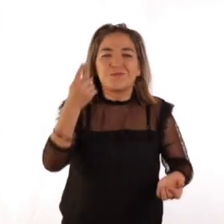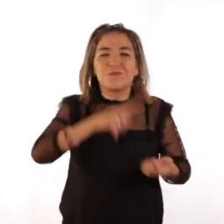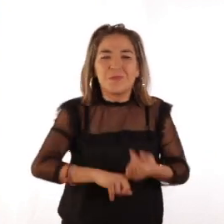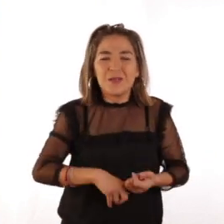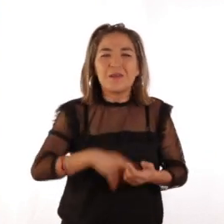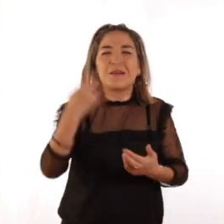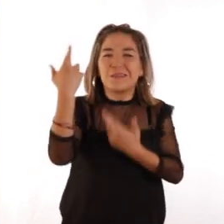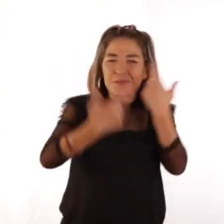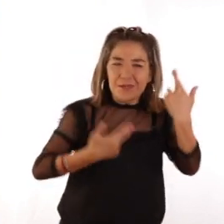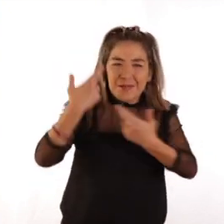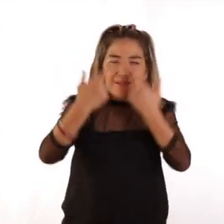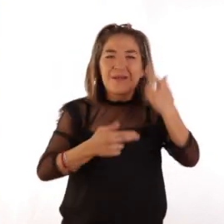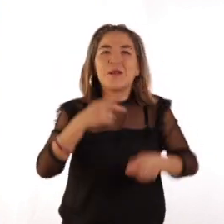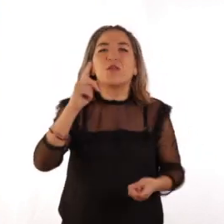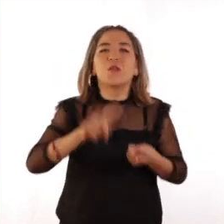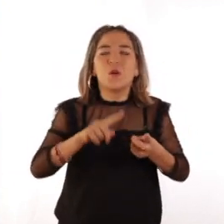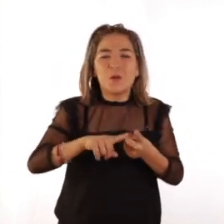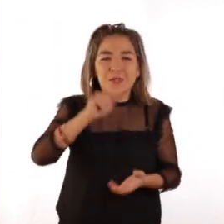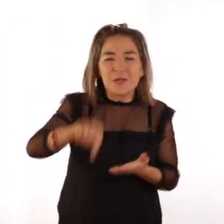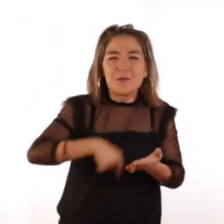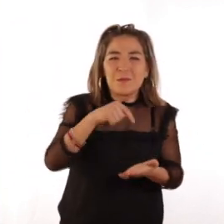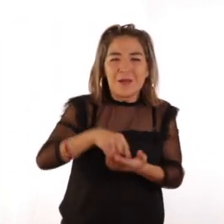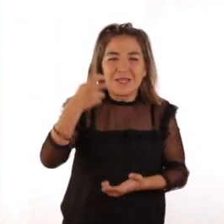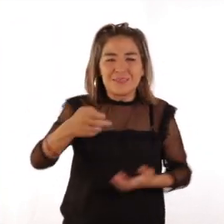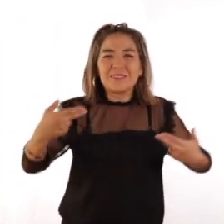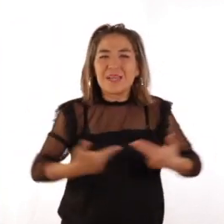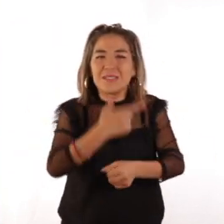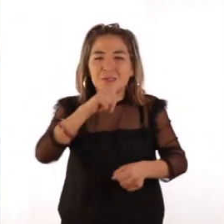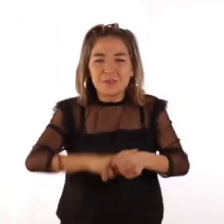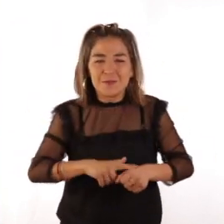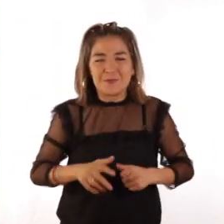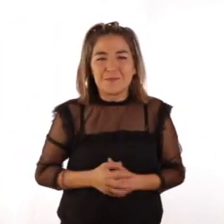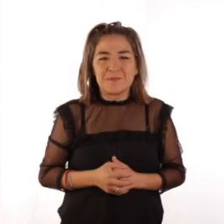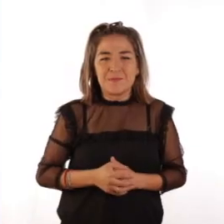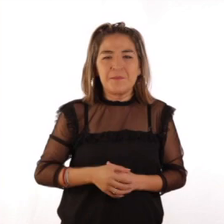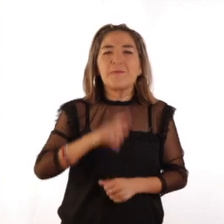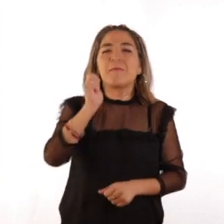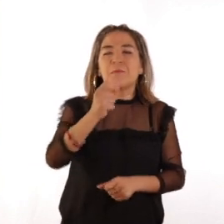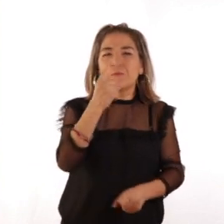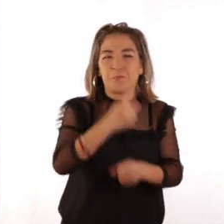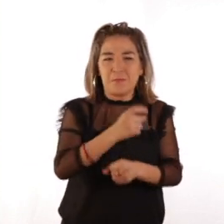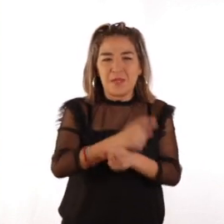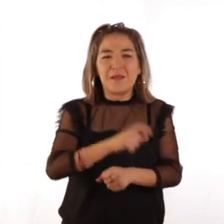de calcular y estimar hasta dónde llegan nuestras naciones?